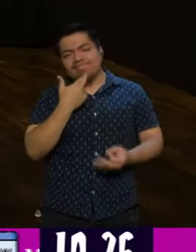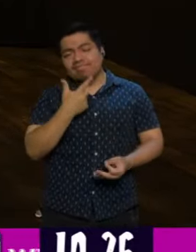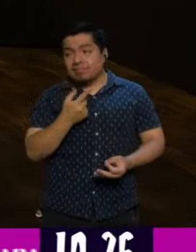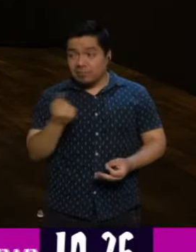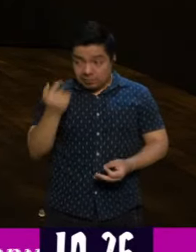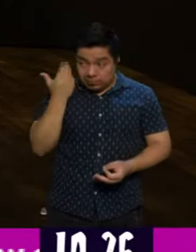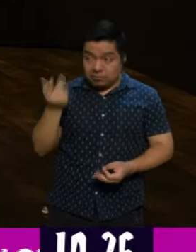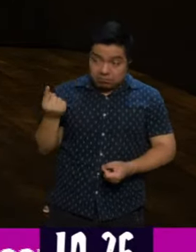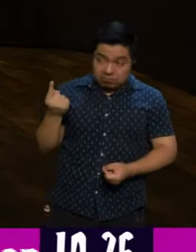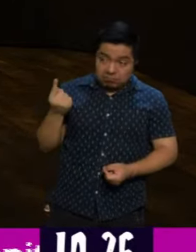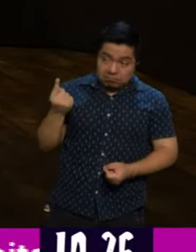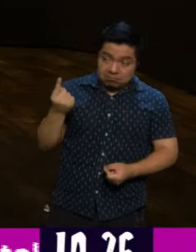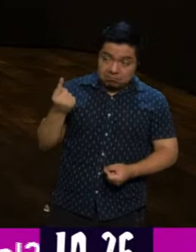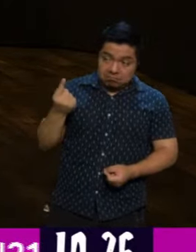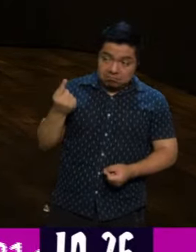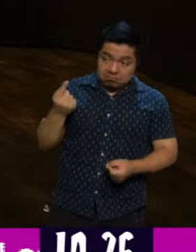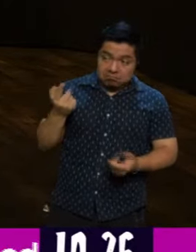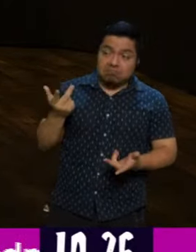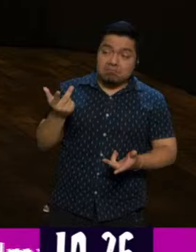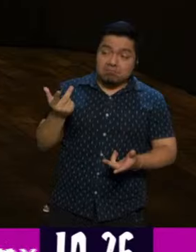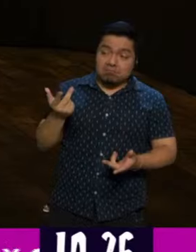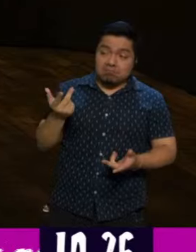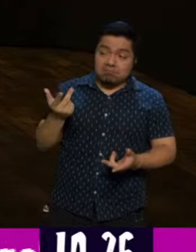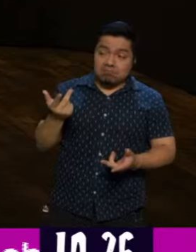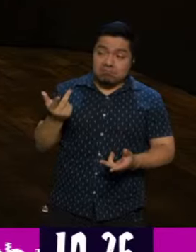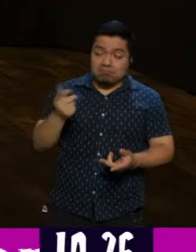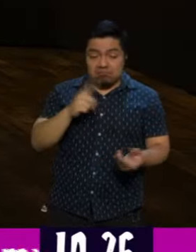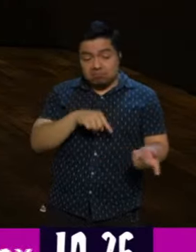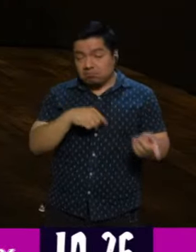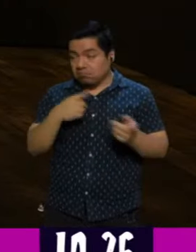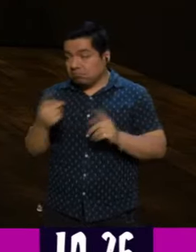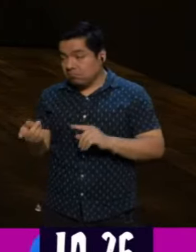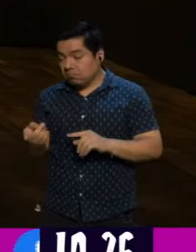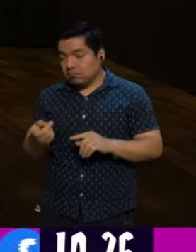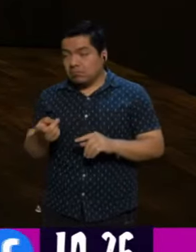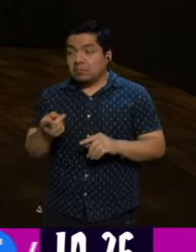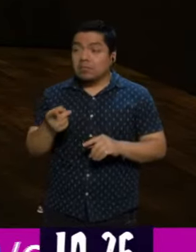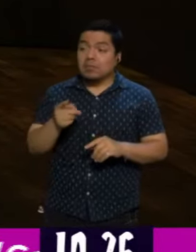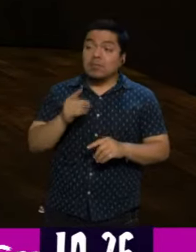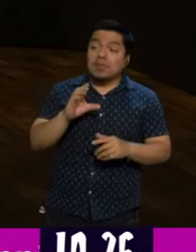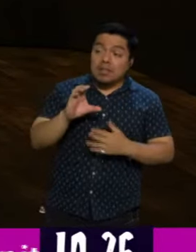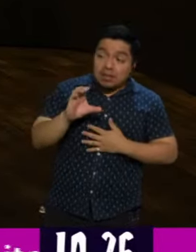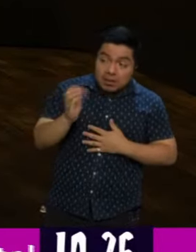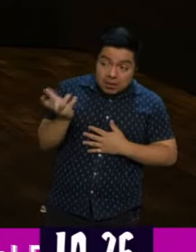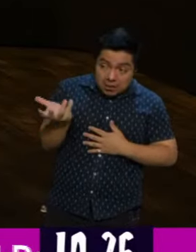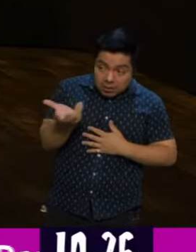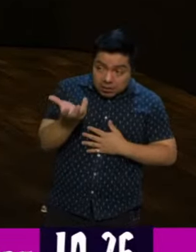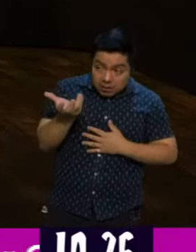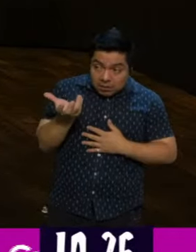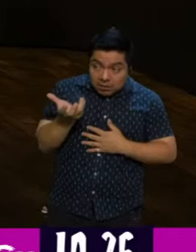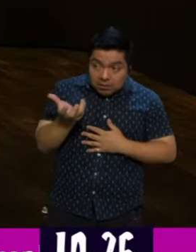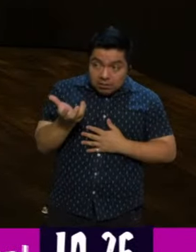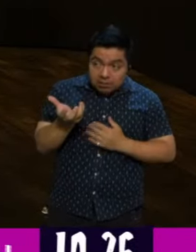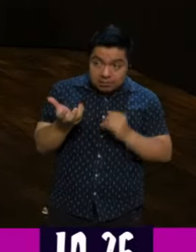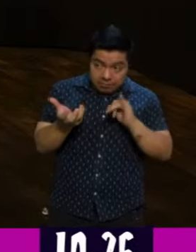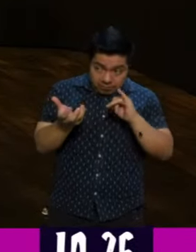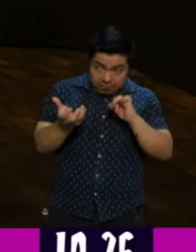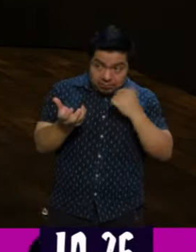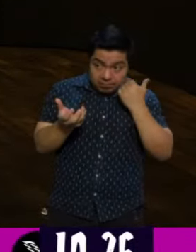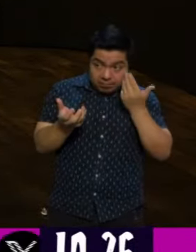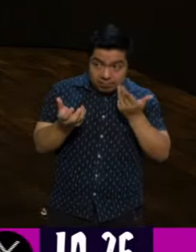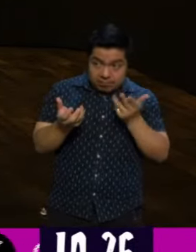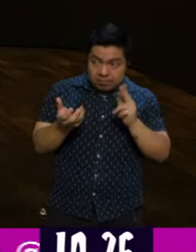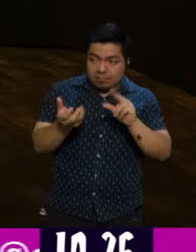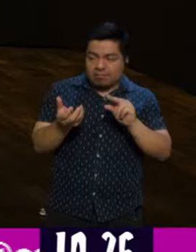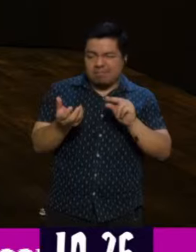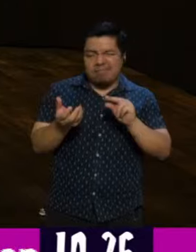una? Del coñac ya pasaste a la cerveza. ¿Quieres coñac? No. Para